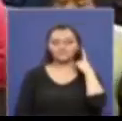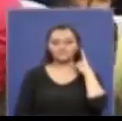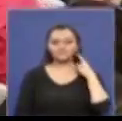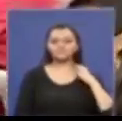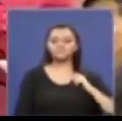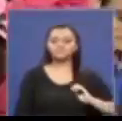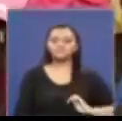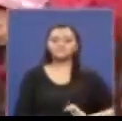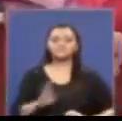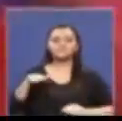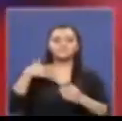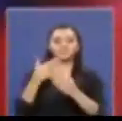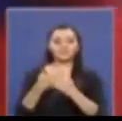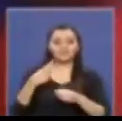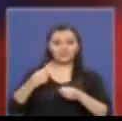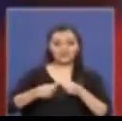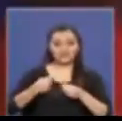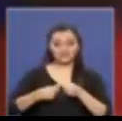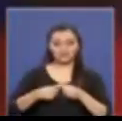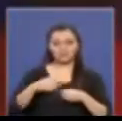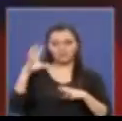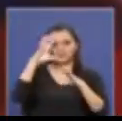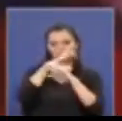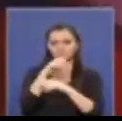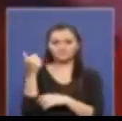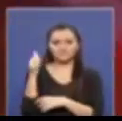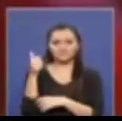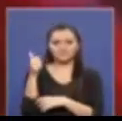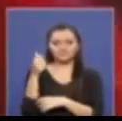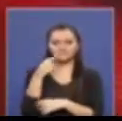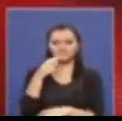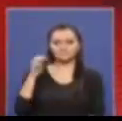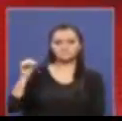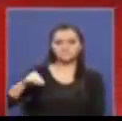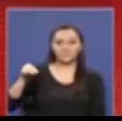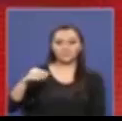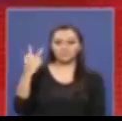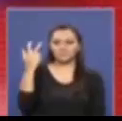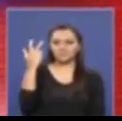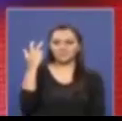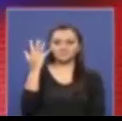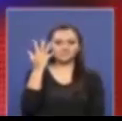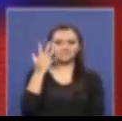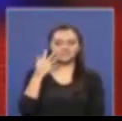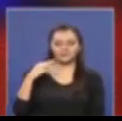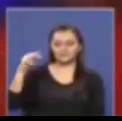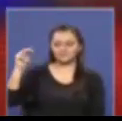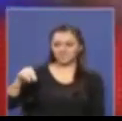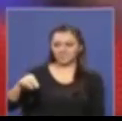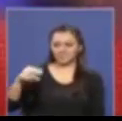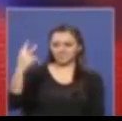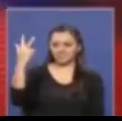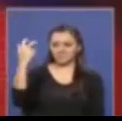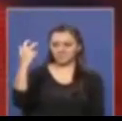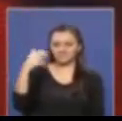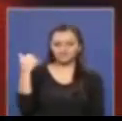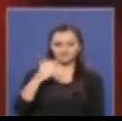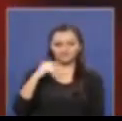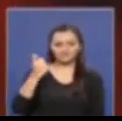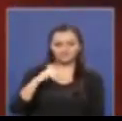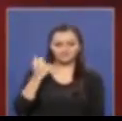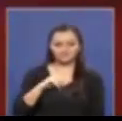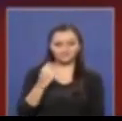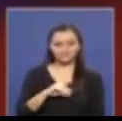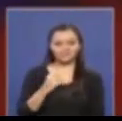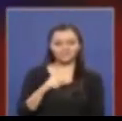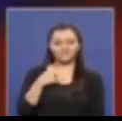Regresamos a Quito, llegamos a eso de las 10 de la noche, martes 13. Nos preocupaba el martes 13 y en verdad casi nos fue una mala pasada el